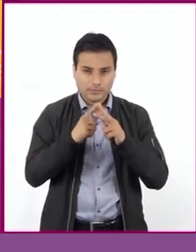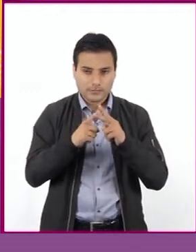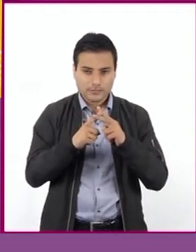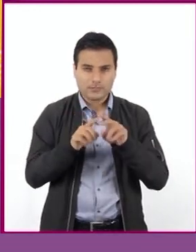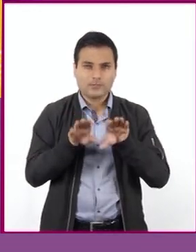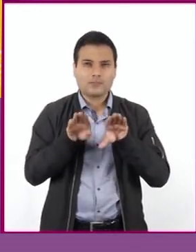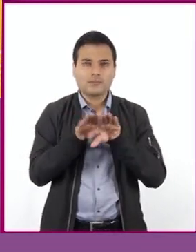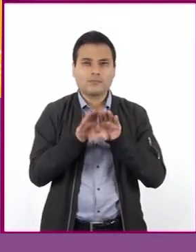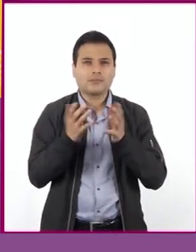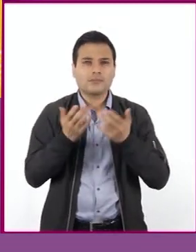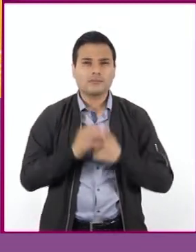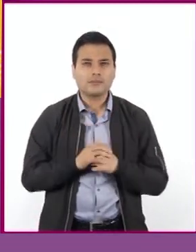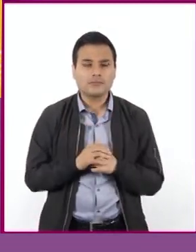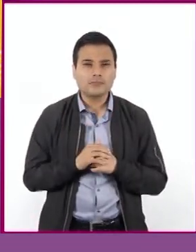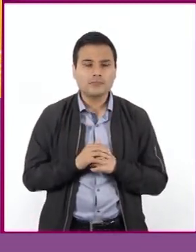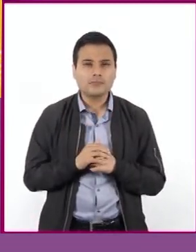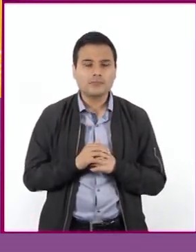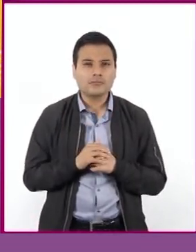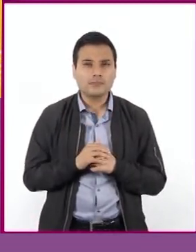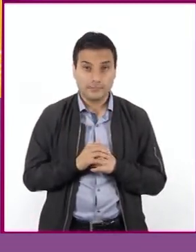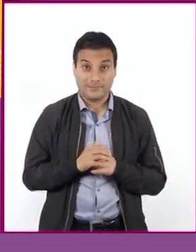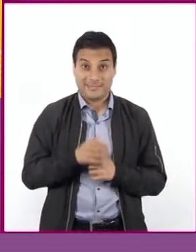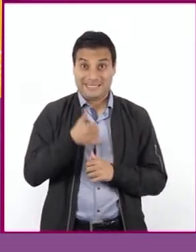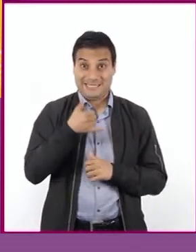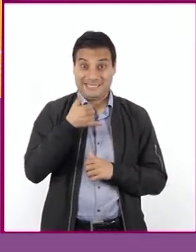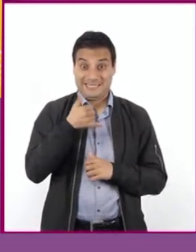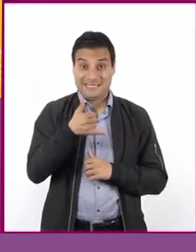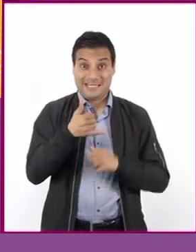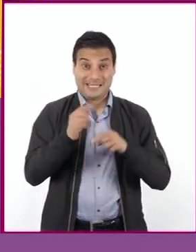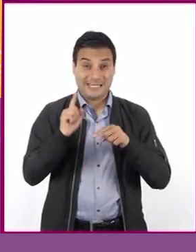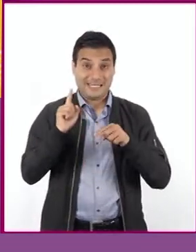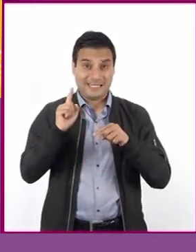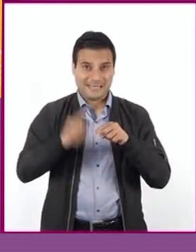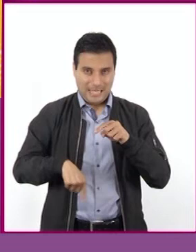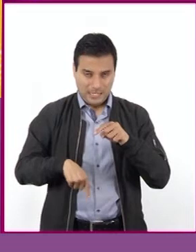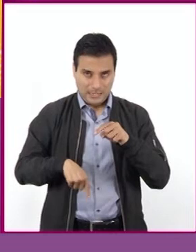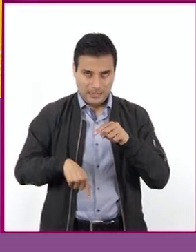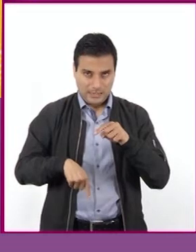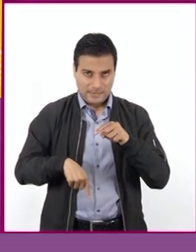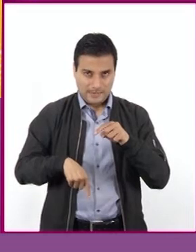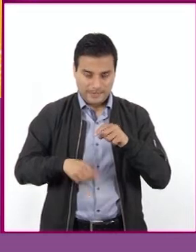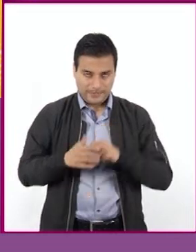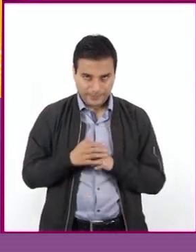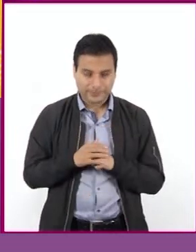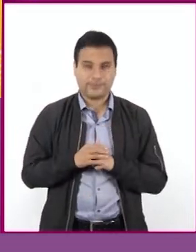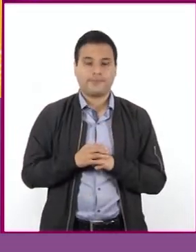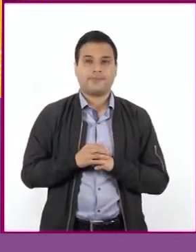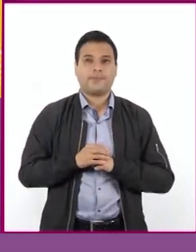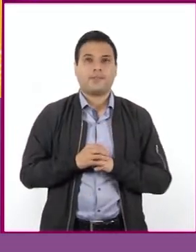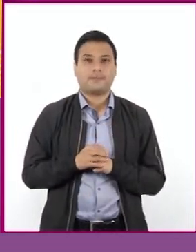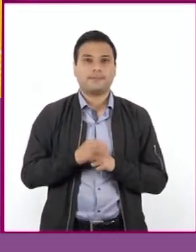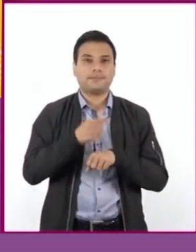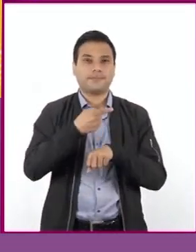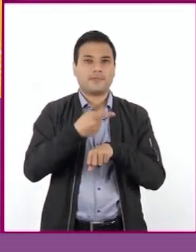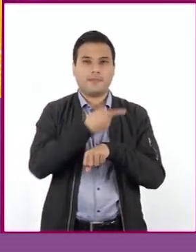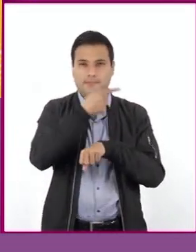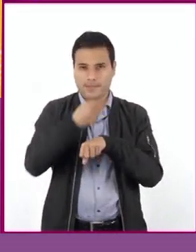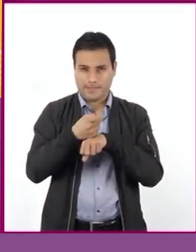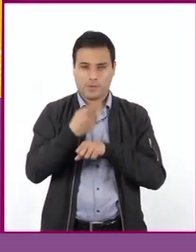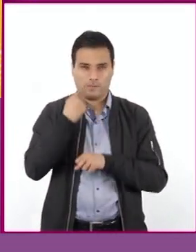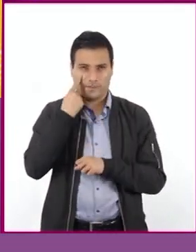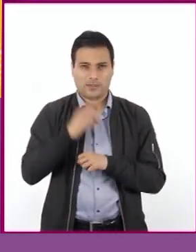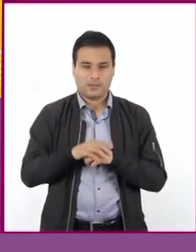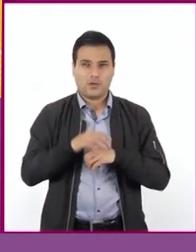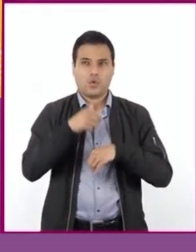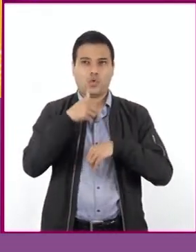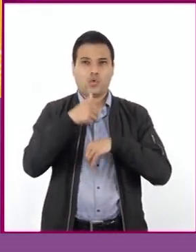la incógnita y, debido a que tenemos coeficientes diferentes, llevaremos a cabo un producto cruzado,